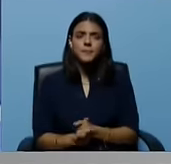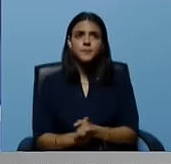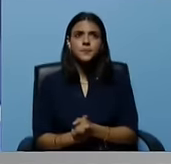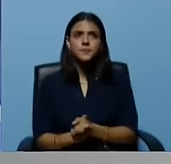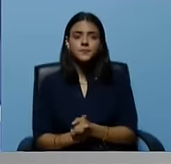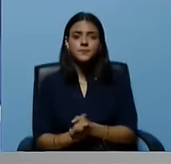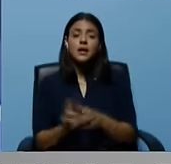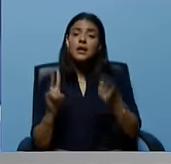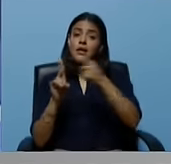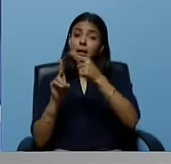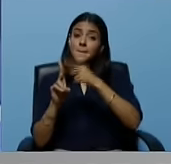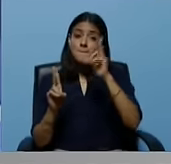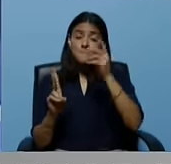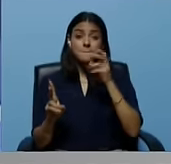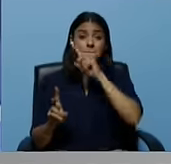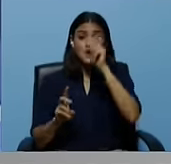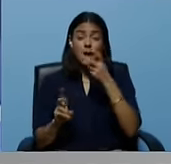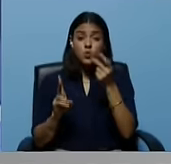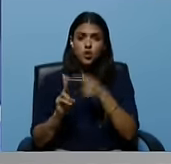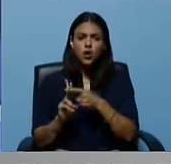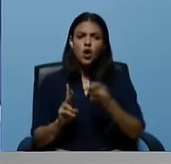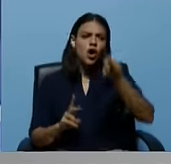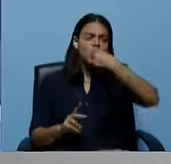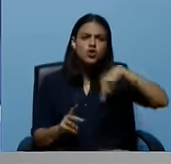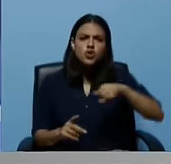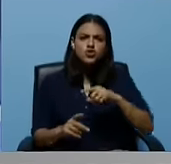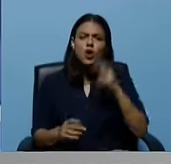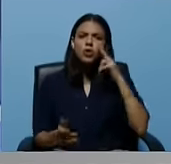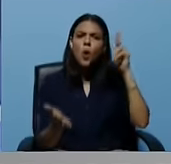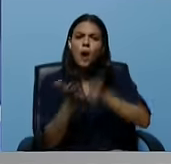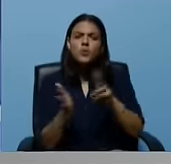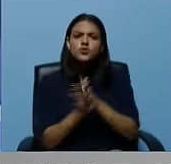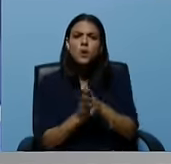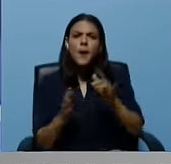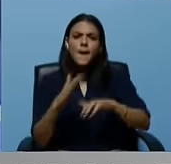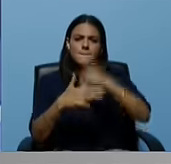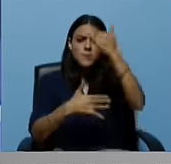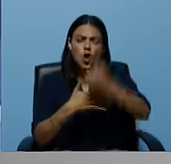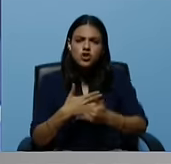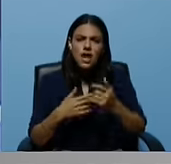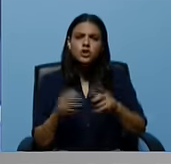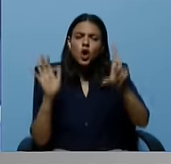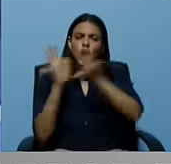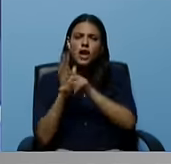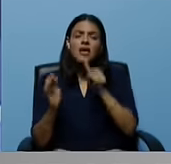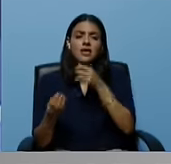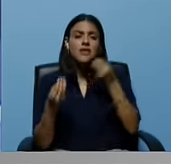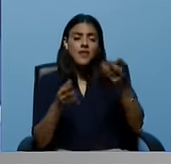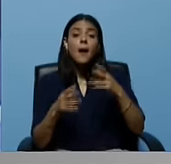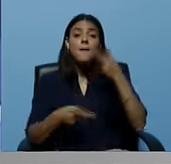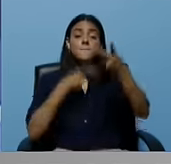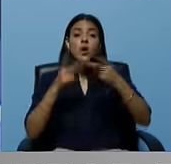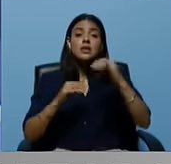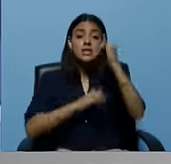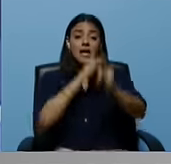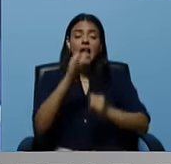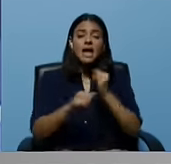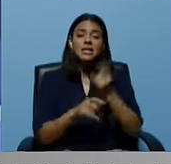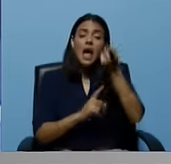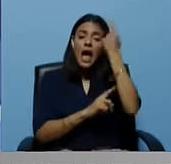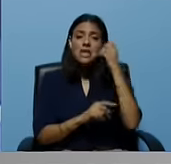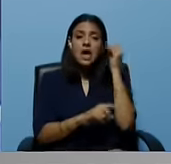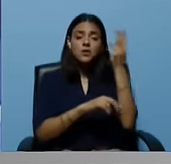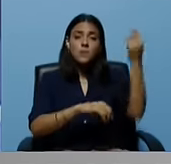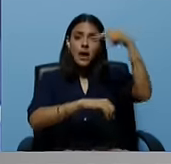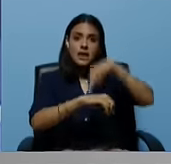Sobre la segunda pregunta, nosotros ya tenemos los votos para aprobar el proyecto de acuerdo que presentó la Comisión de Política Exterior el día de ayer en la sesión ordinaria de